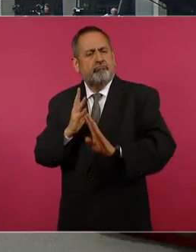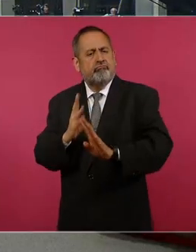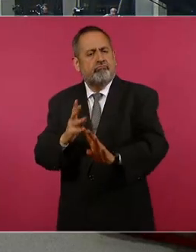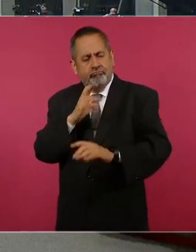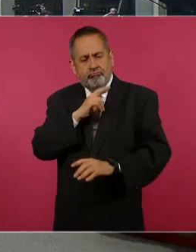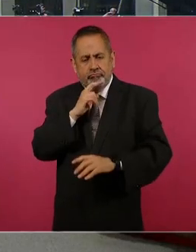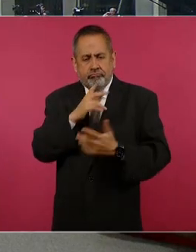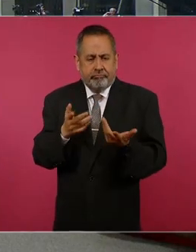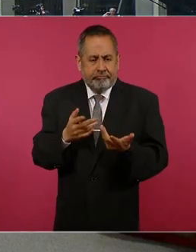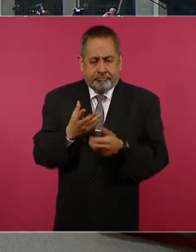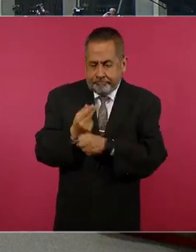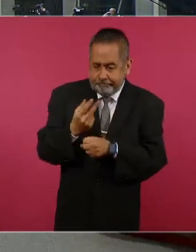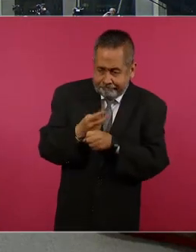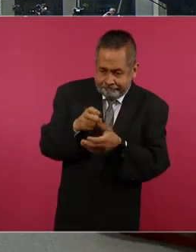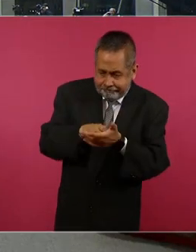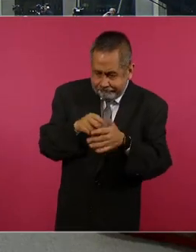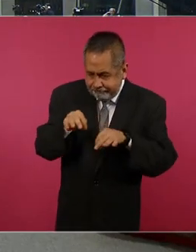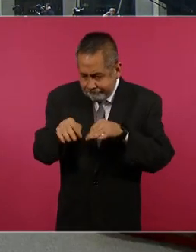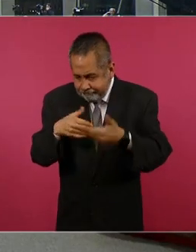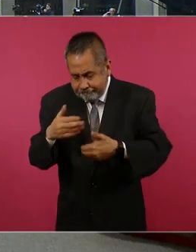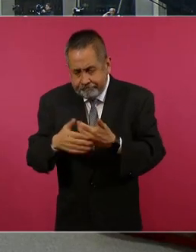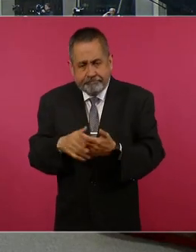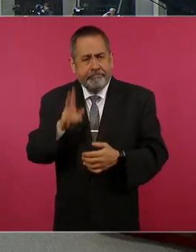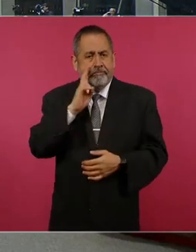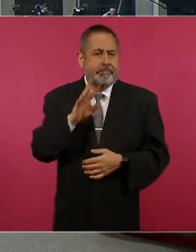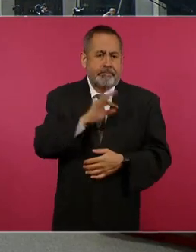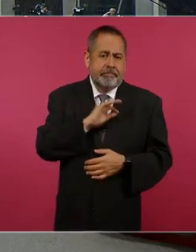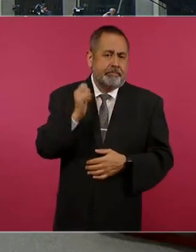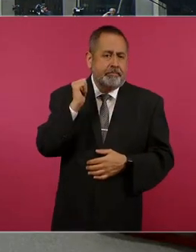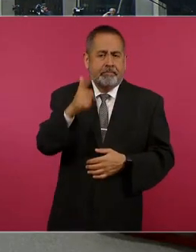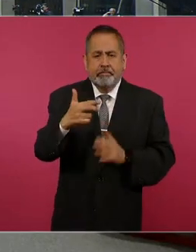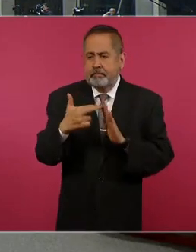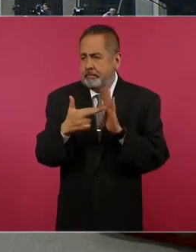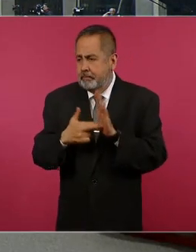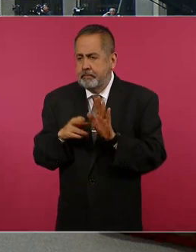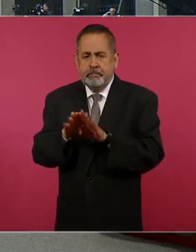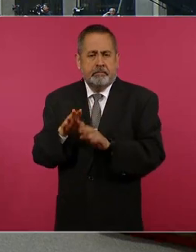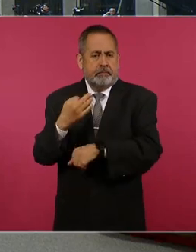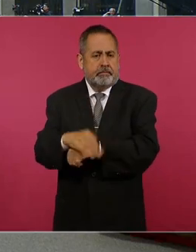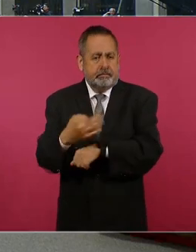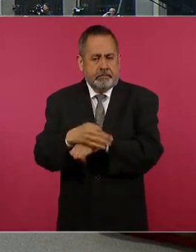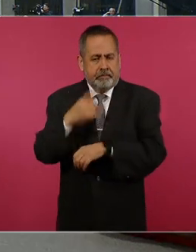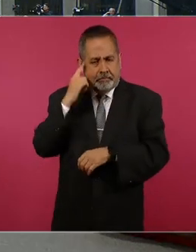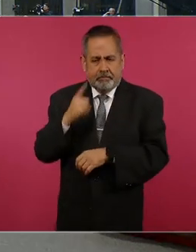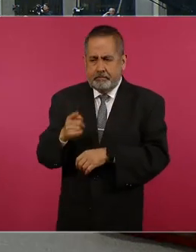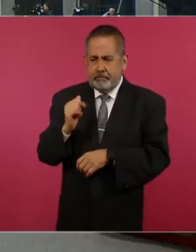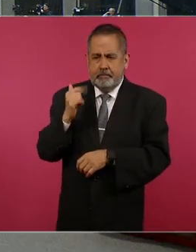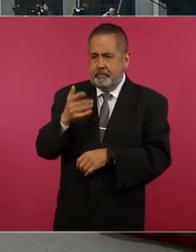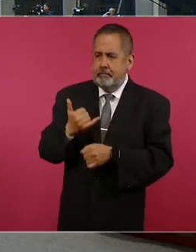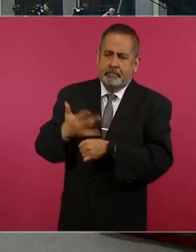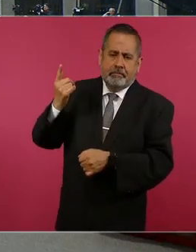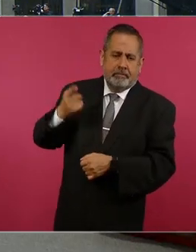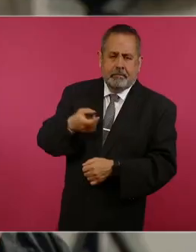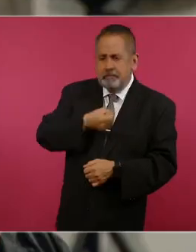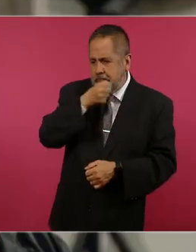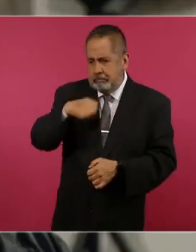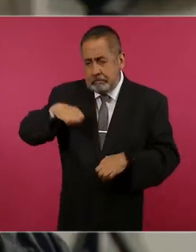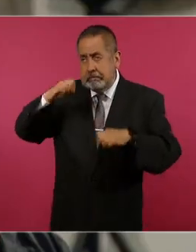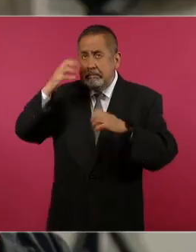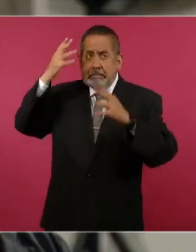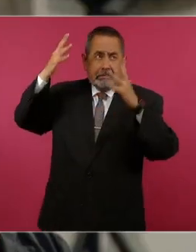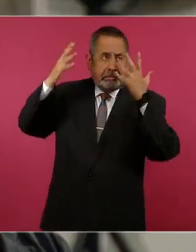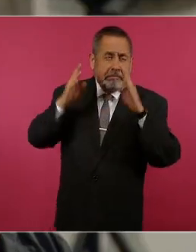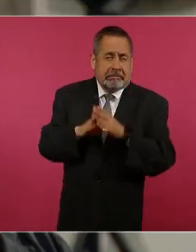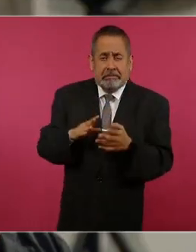se trabaja en solucionar estas cuestiones de raíz, podríamos implementar medidas temporales para mitigar los convenientes relacionados con la exposición,